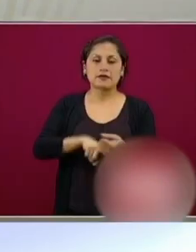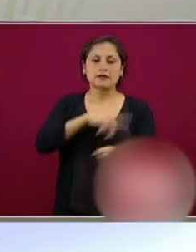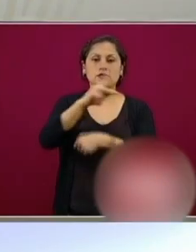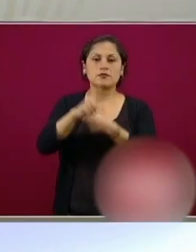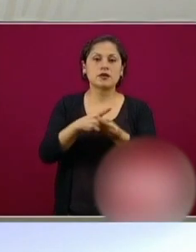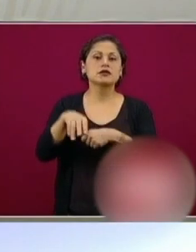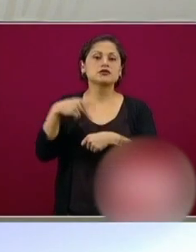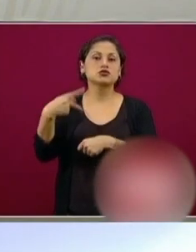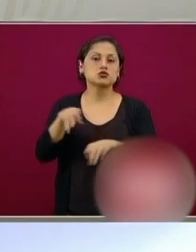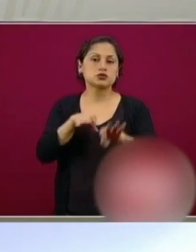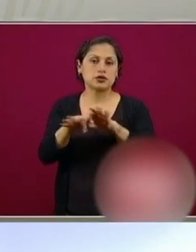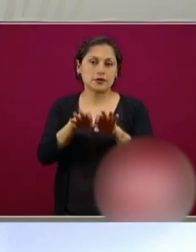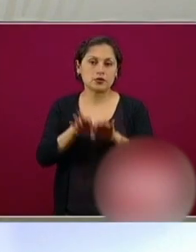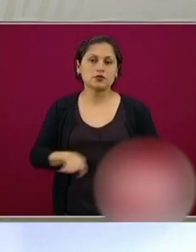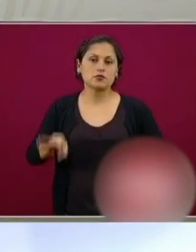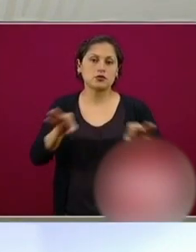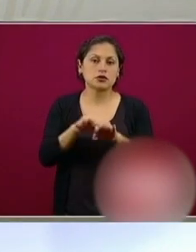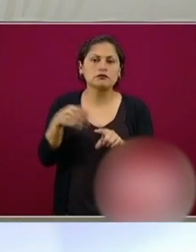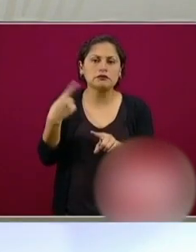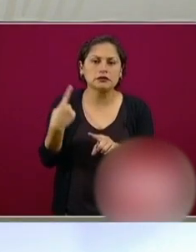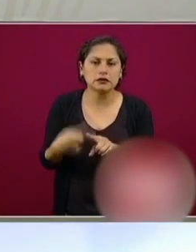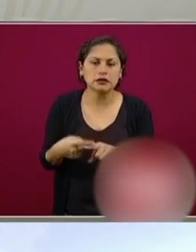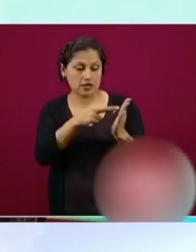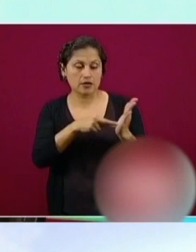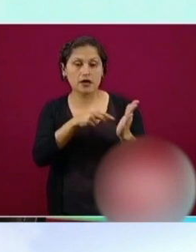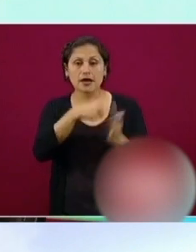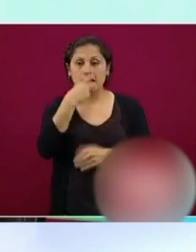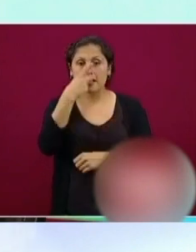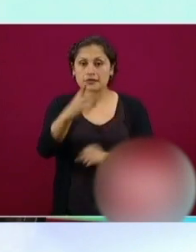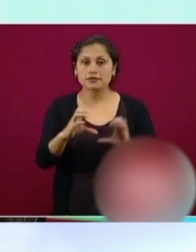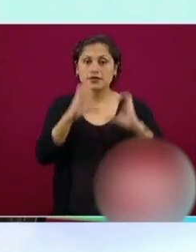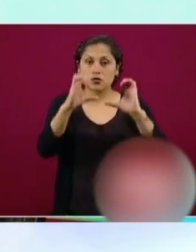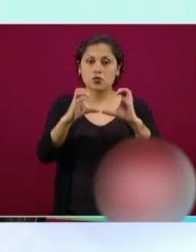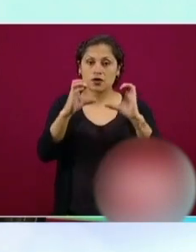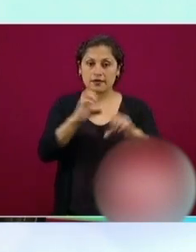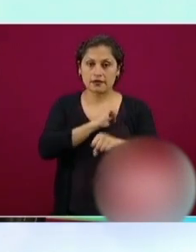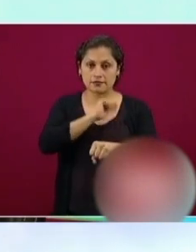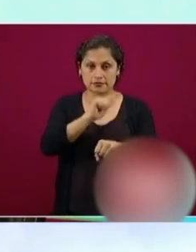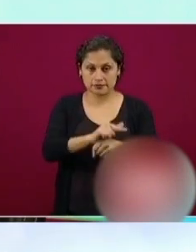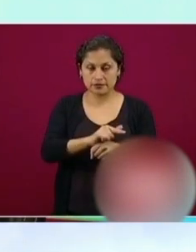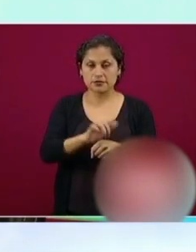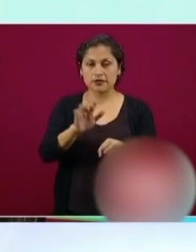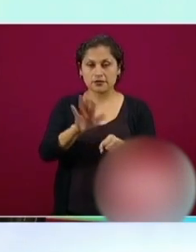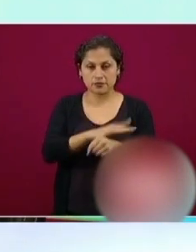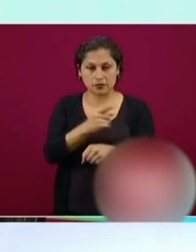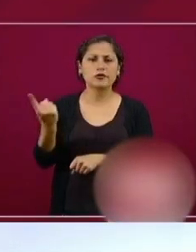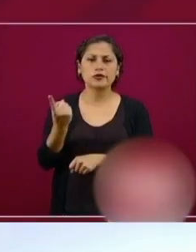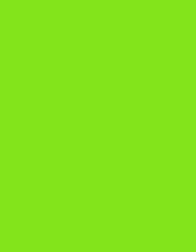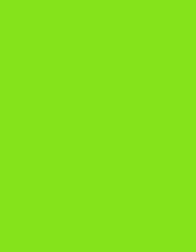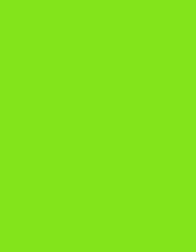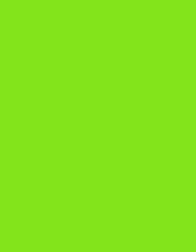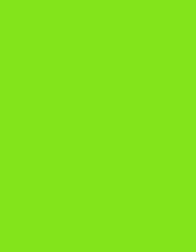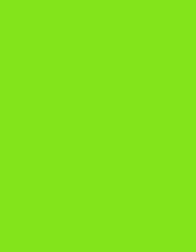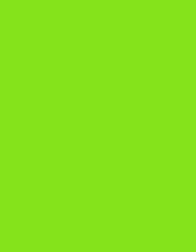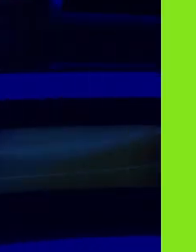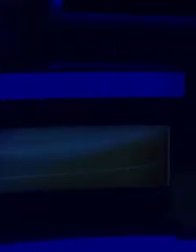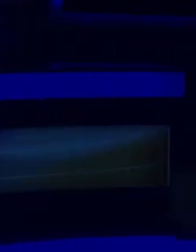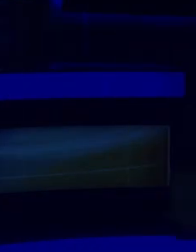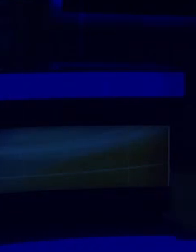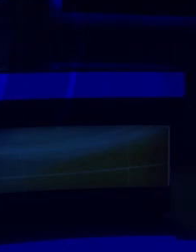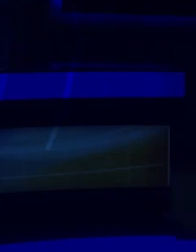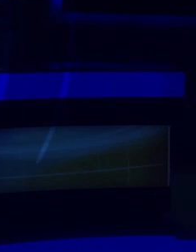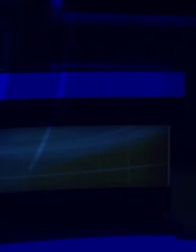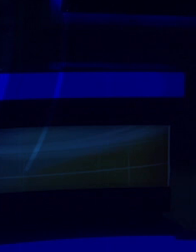hacer la lista de alrededor de 70 personas con las que tuvo contacto, mismas que se están estudiando. ¡Gracias!